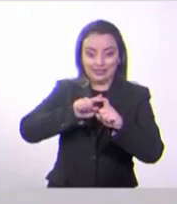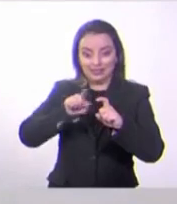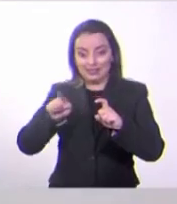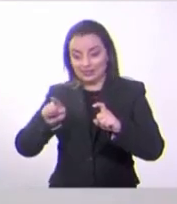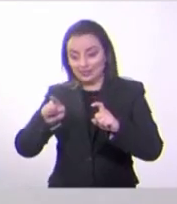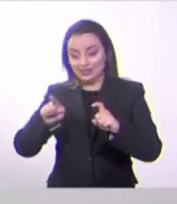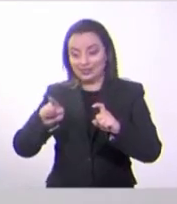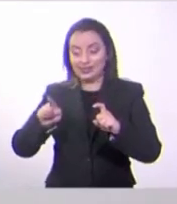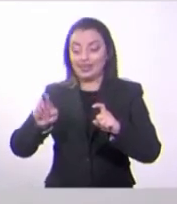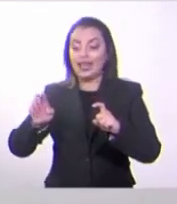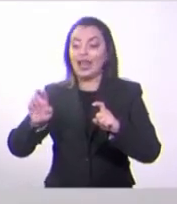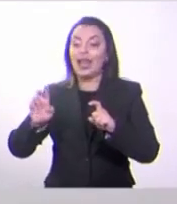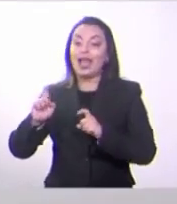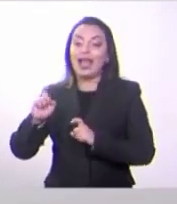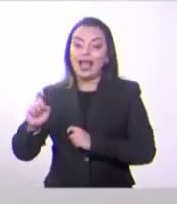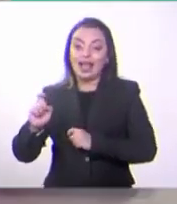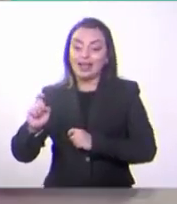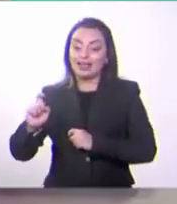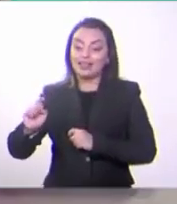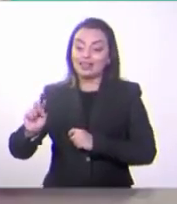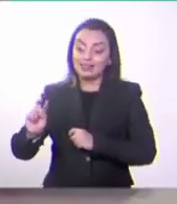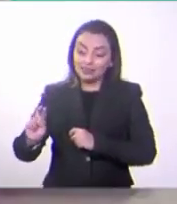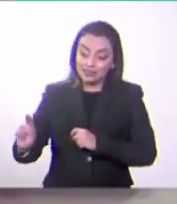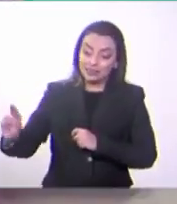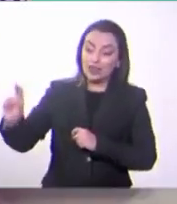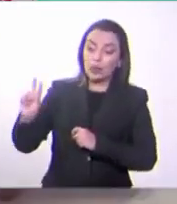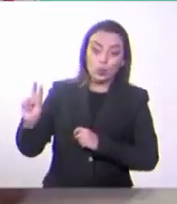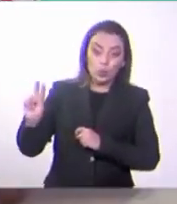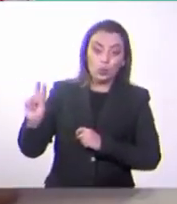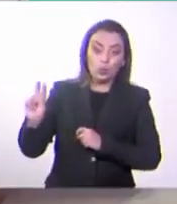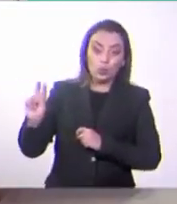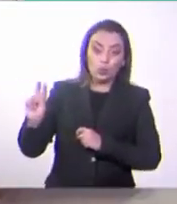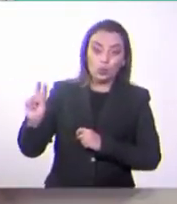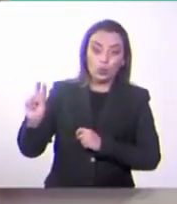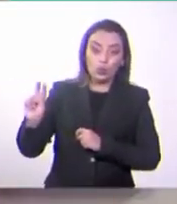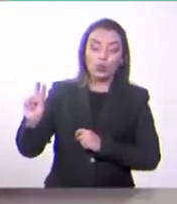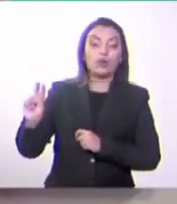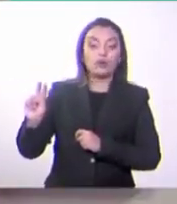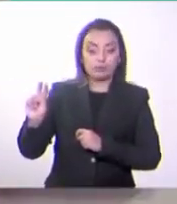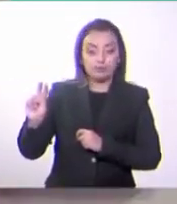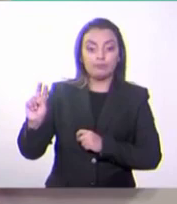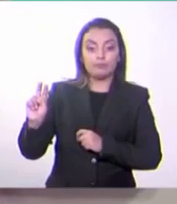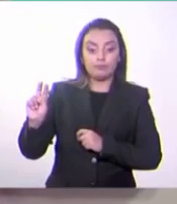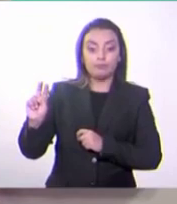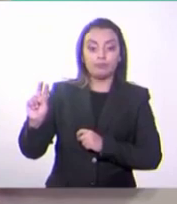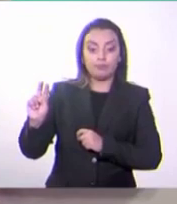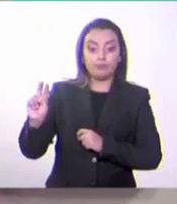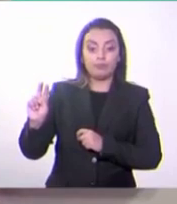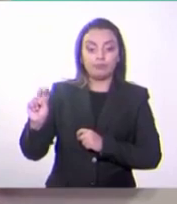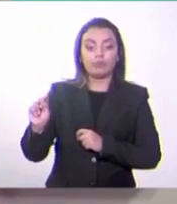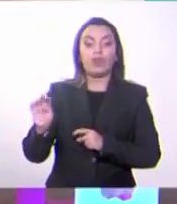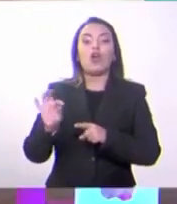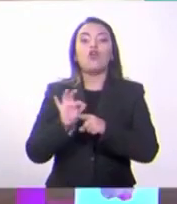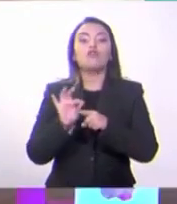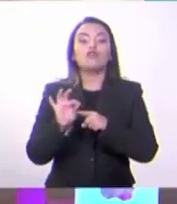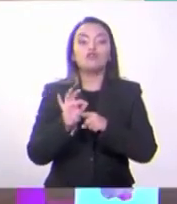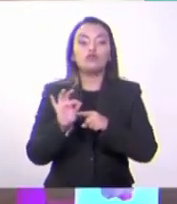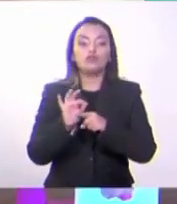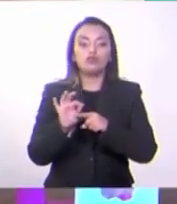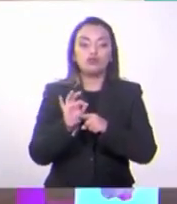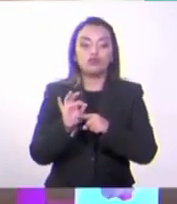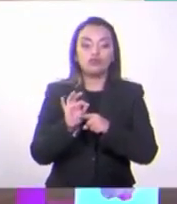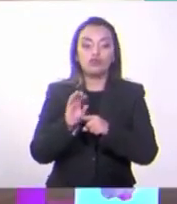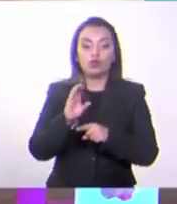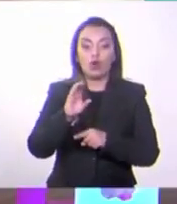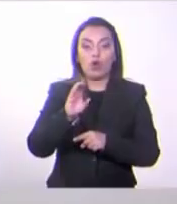cuadrado. ¿Cuál es esa función? X cuadrado es una parábola, es una función cuadrática, ¿verdad? Es una función cuadrada, de las primeras que